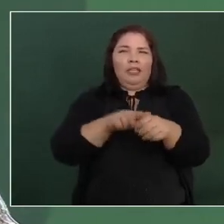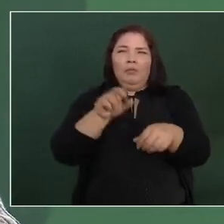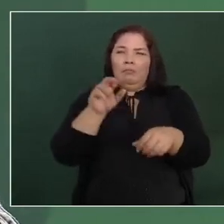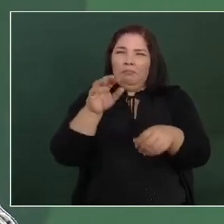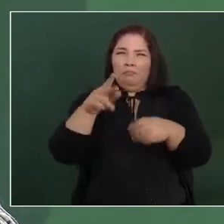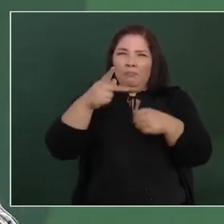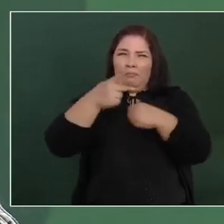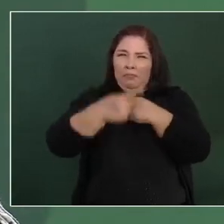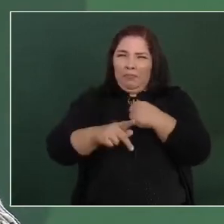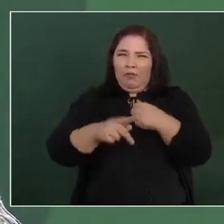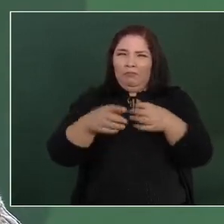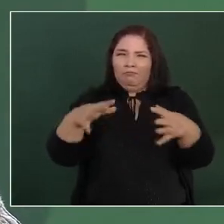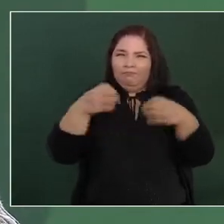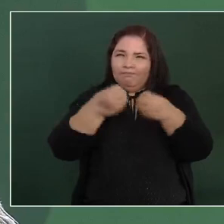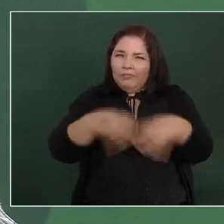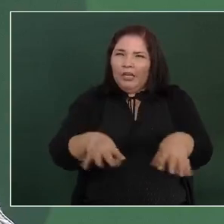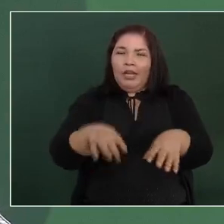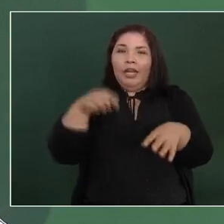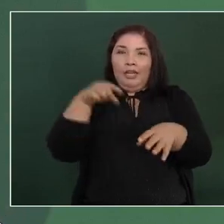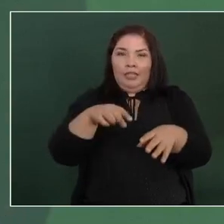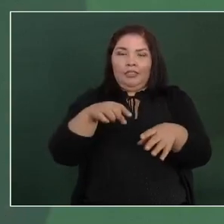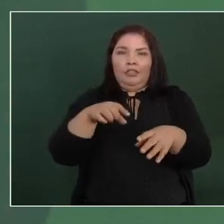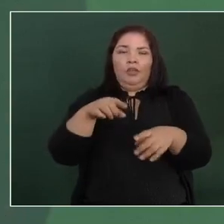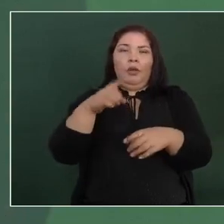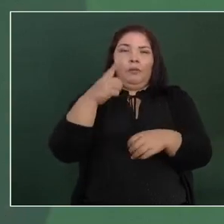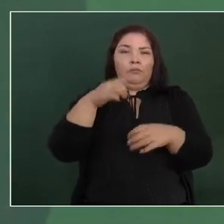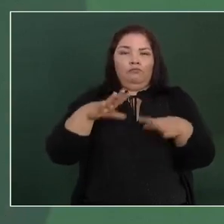CITES. Es una convención que se creó el